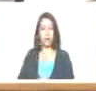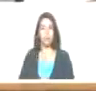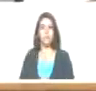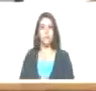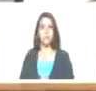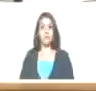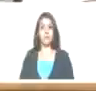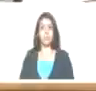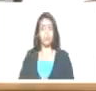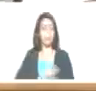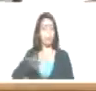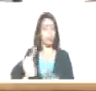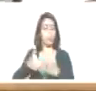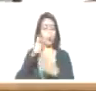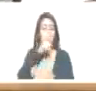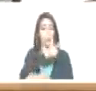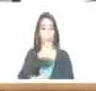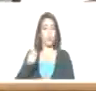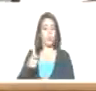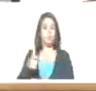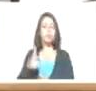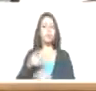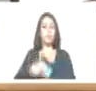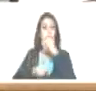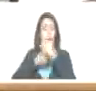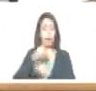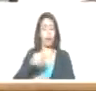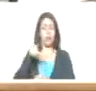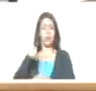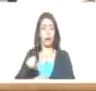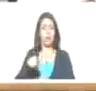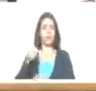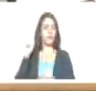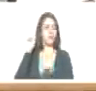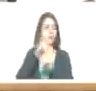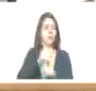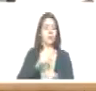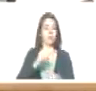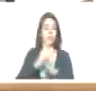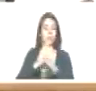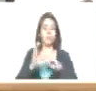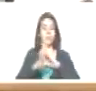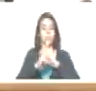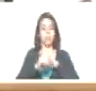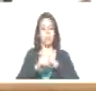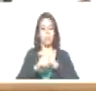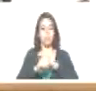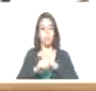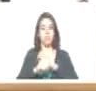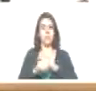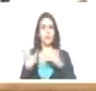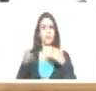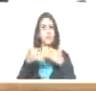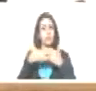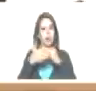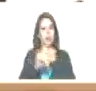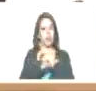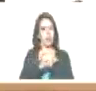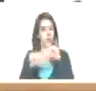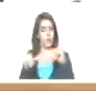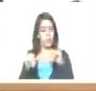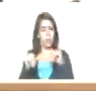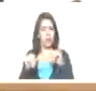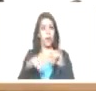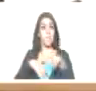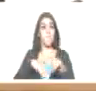todo el pueblo el que emprenda esta lucha contra la corrupción. Y cierro con esto. Se podrá